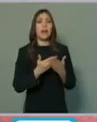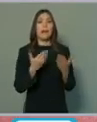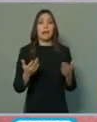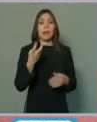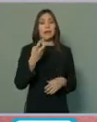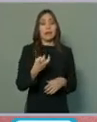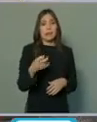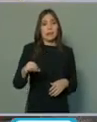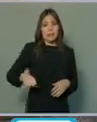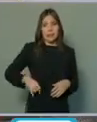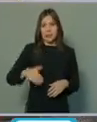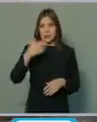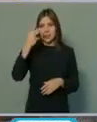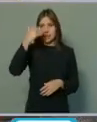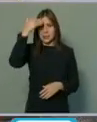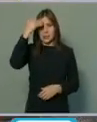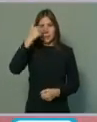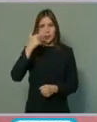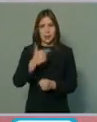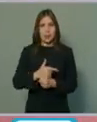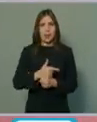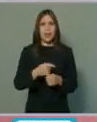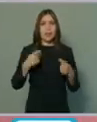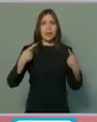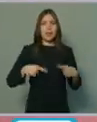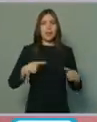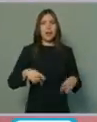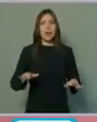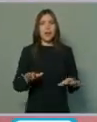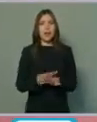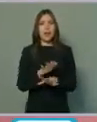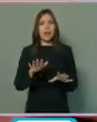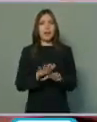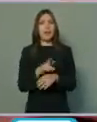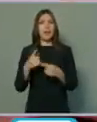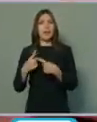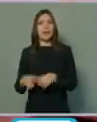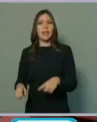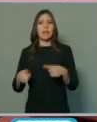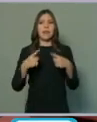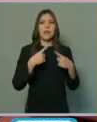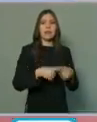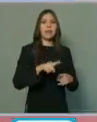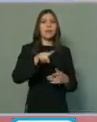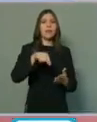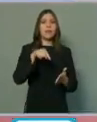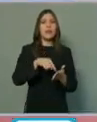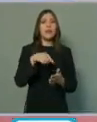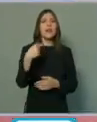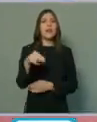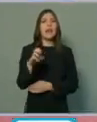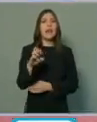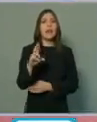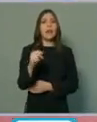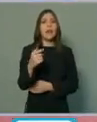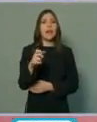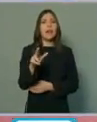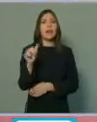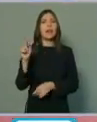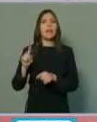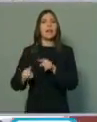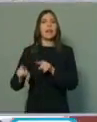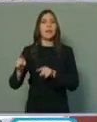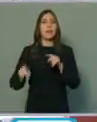también darnos cuenta cómo la misma persona puede cambiar de zona erógena según la etapa de su vida o el ciclo por el que